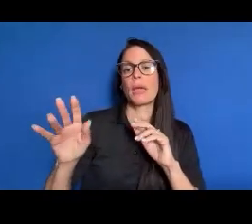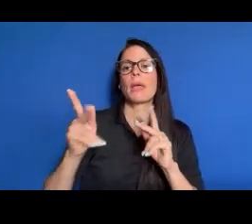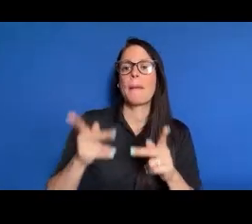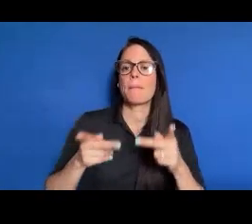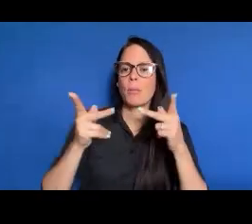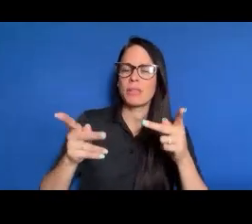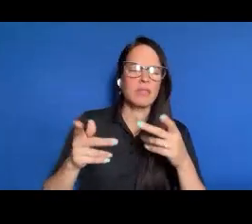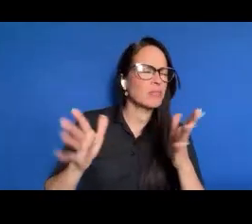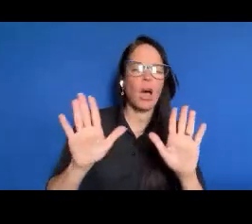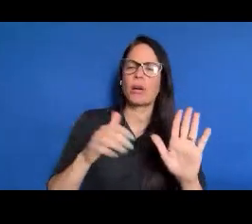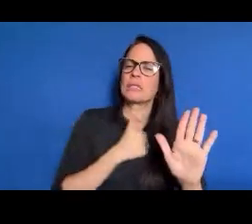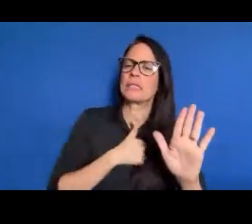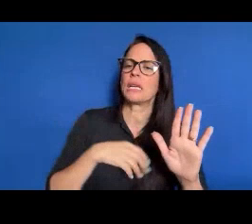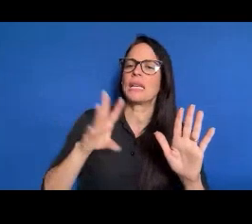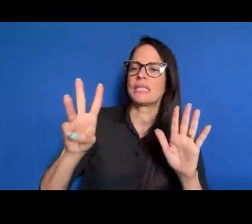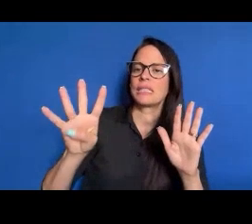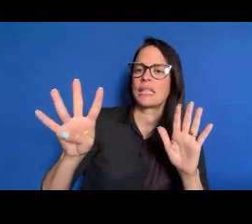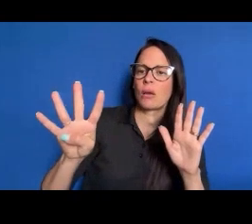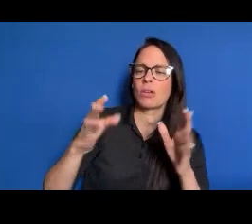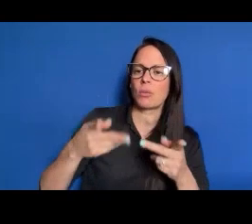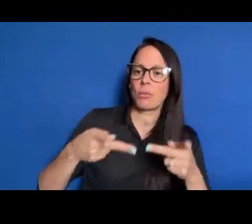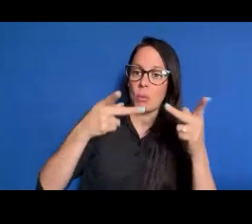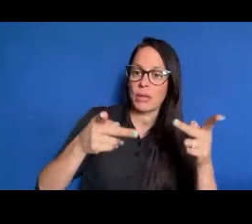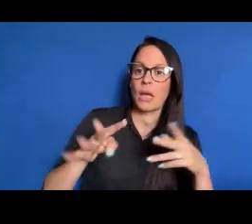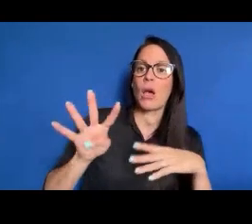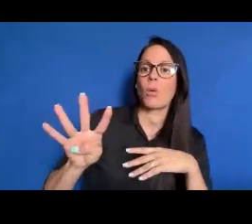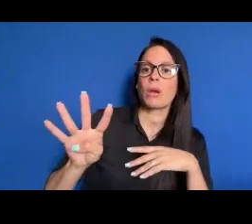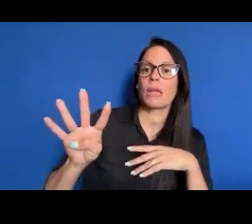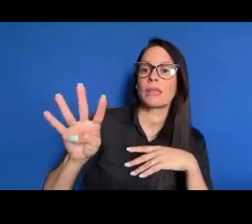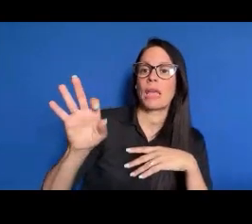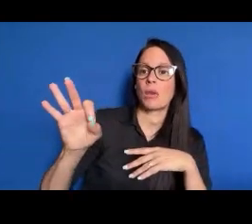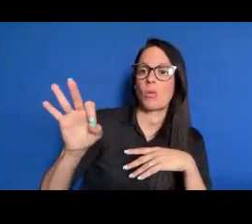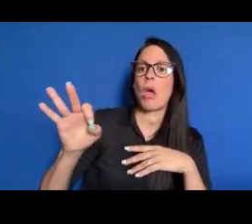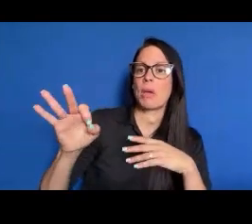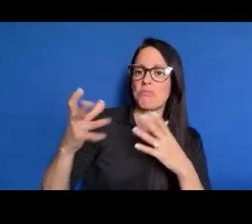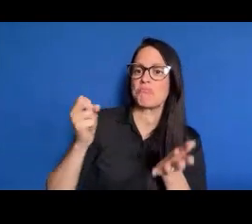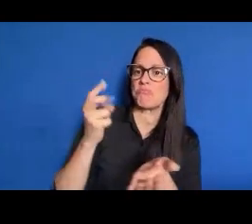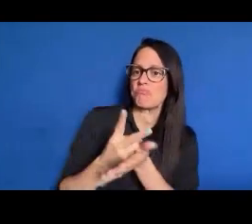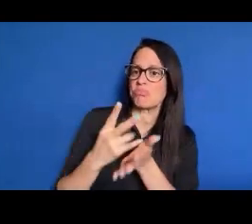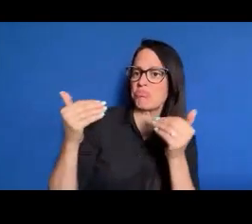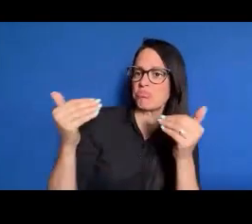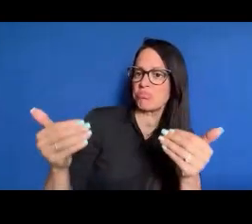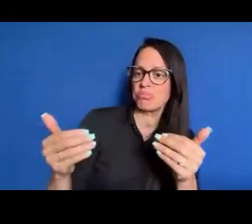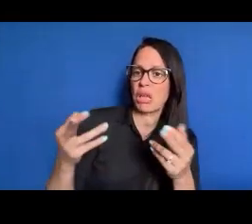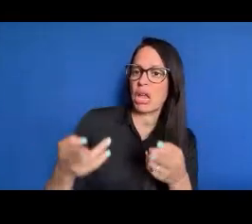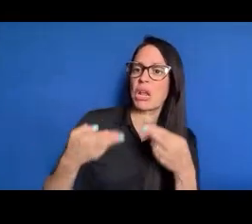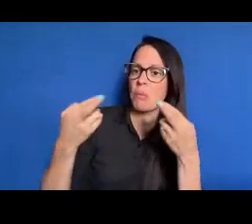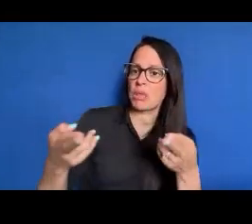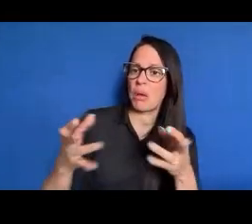64 propuestas, 49 fueron recomendadas. Así que entonces, voy a, ¿verdad?, para seguir aquí y no ir por la tangente,